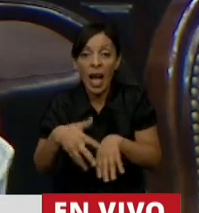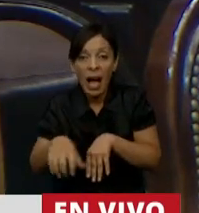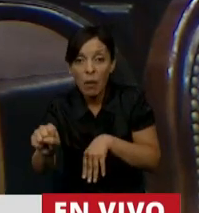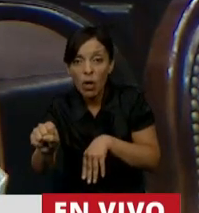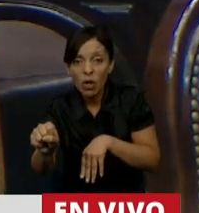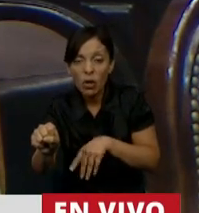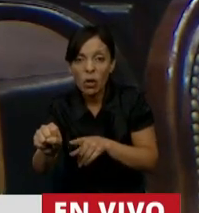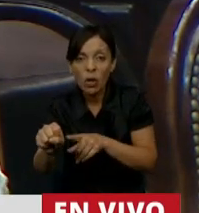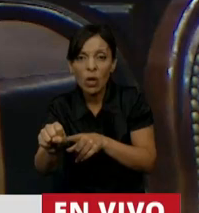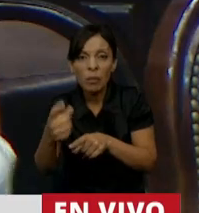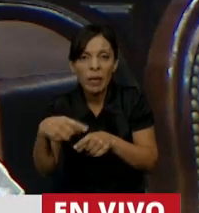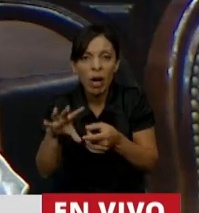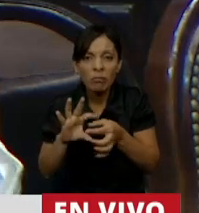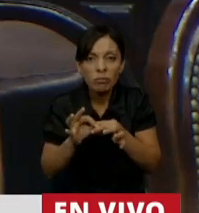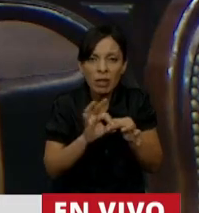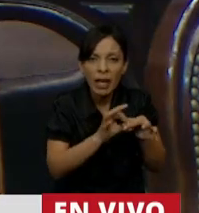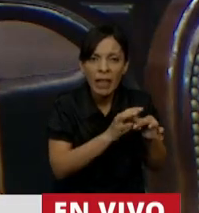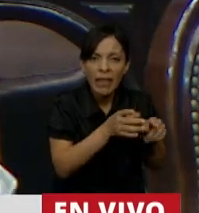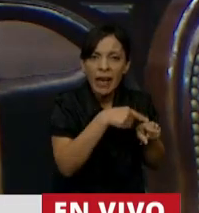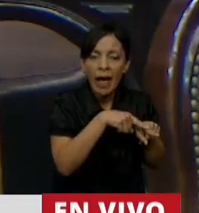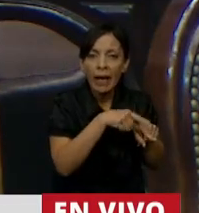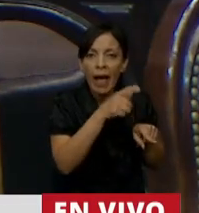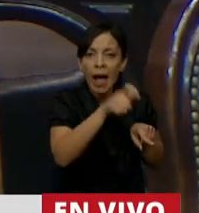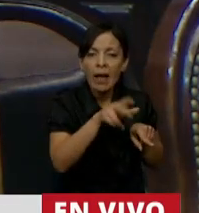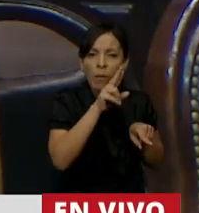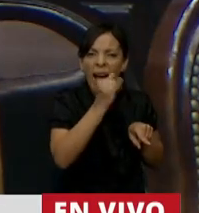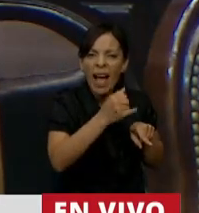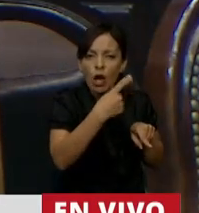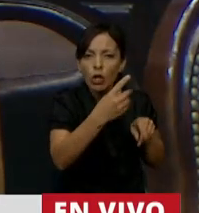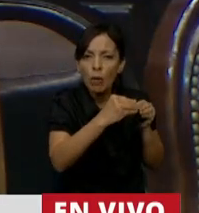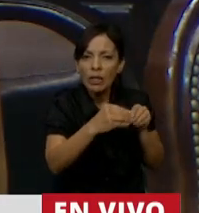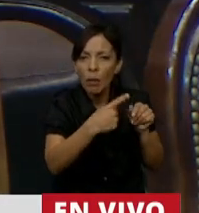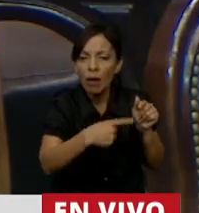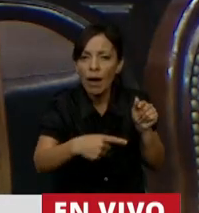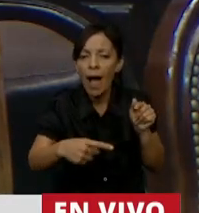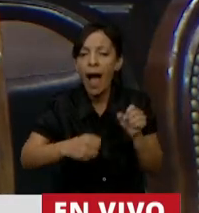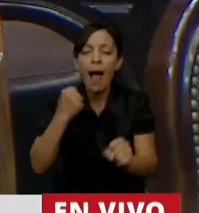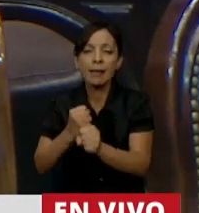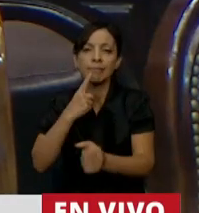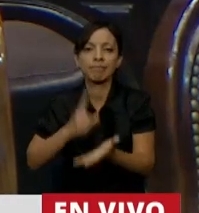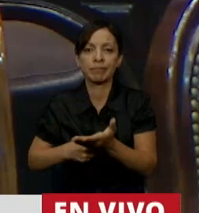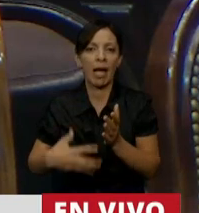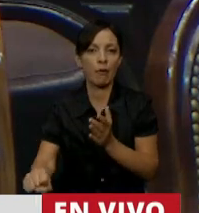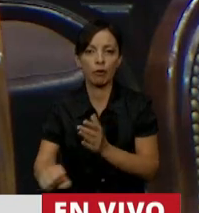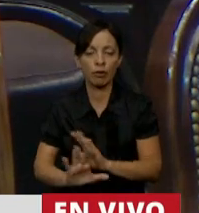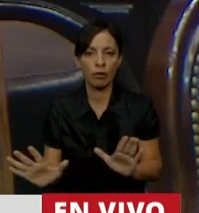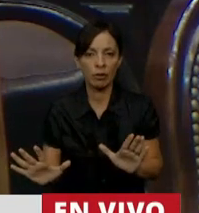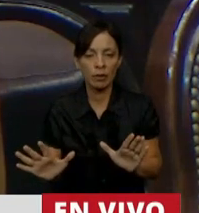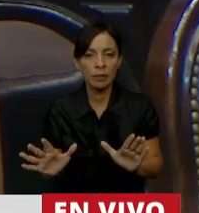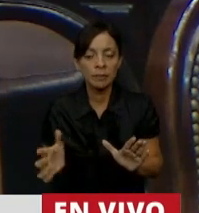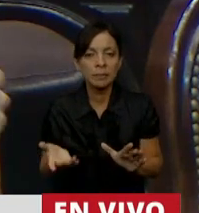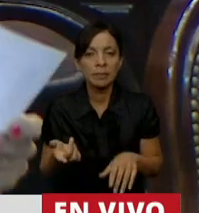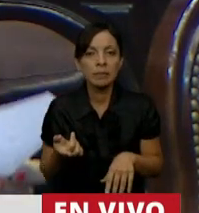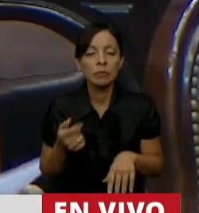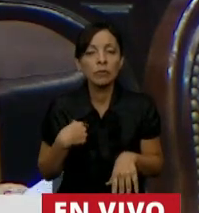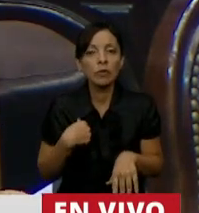una múltiple cadena más compleja, que es la que lleva a la mujer a tomar la última decisión del aborto. Y para terminar, señor presidente, para ser estricto, por